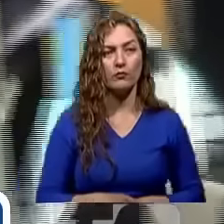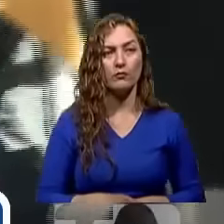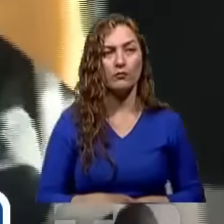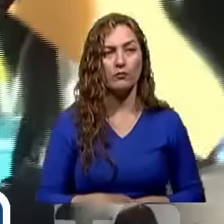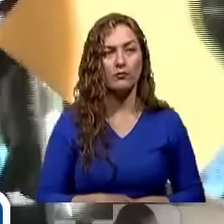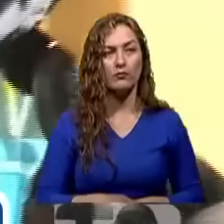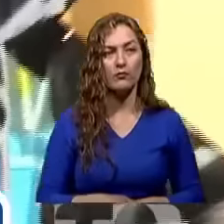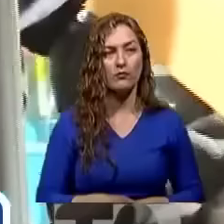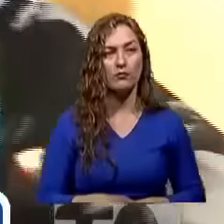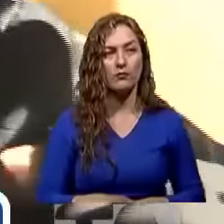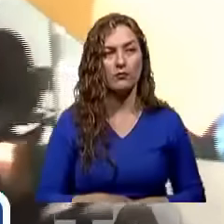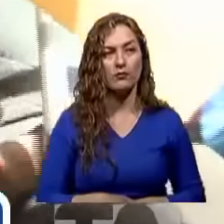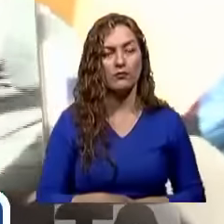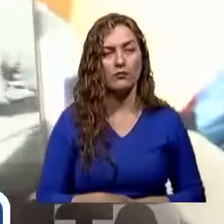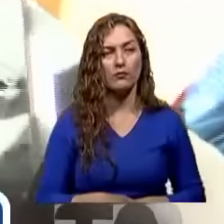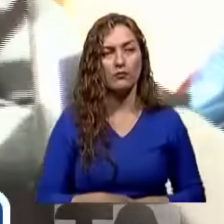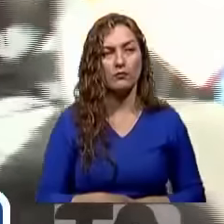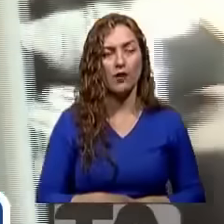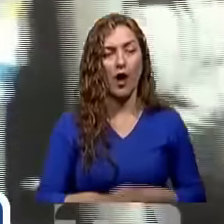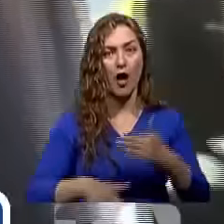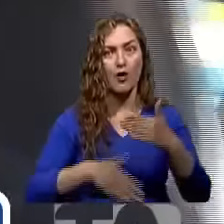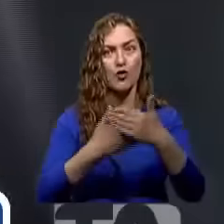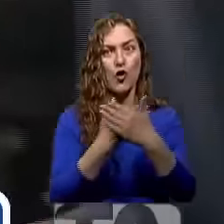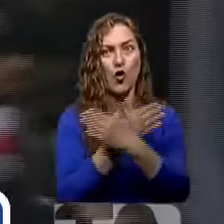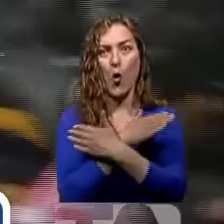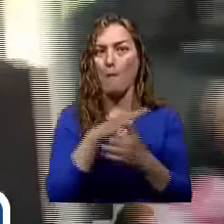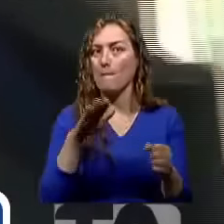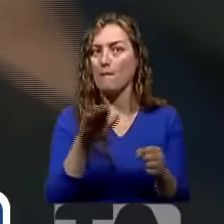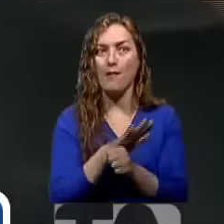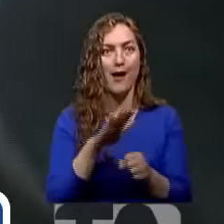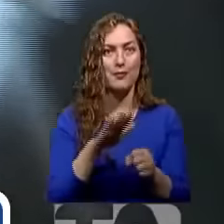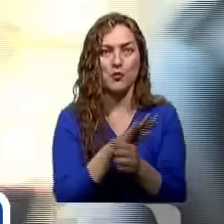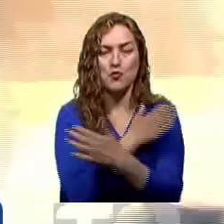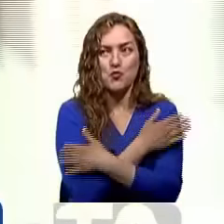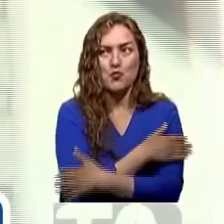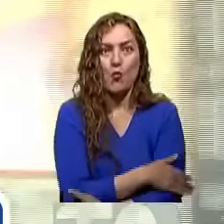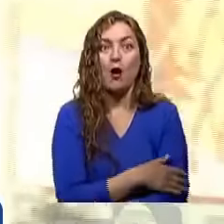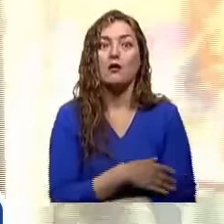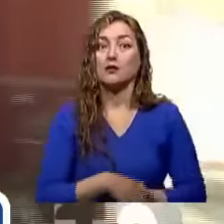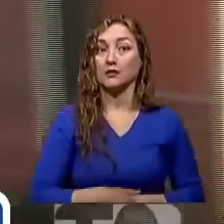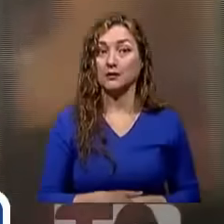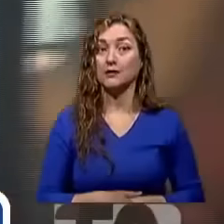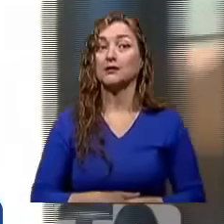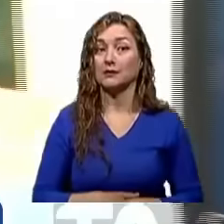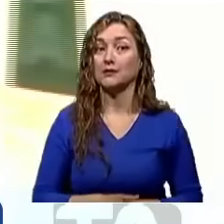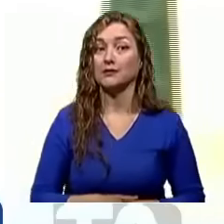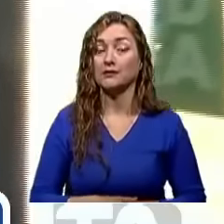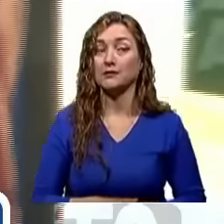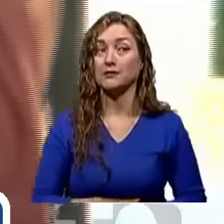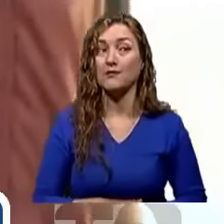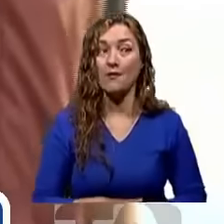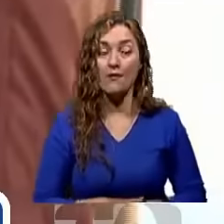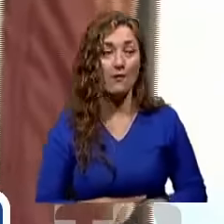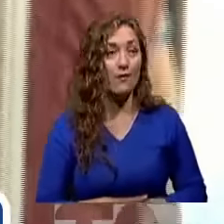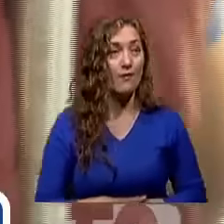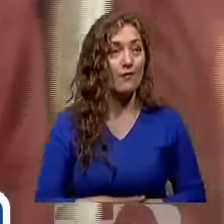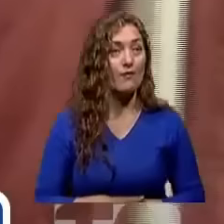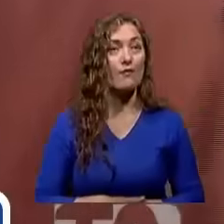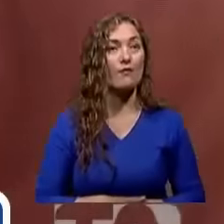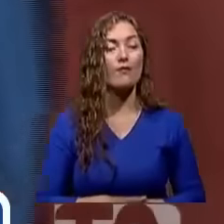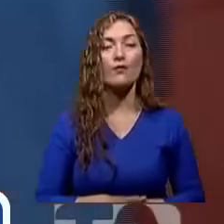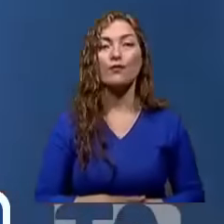a hacer una revisión completa a los ciudadanos, a los pasajeros de esta unidad de transporte público.